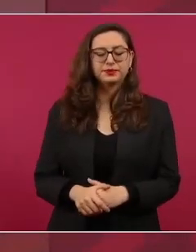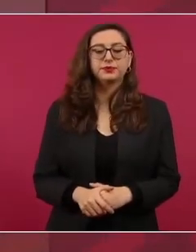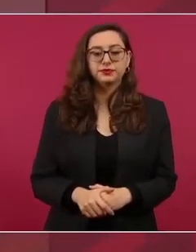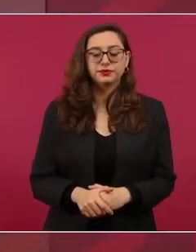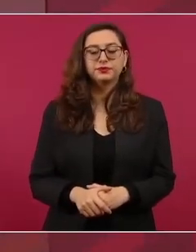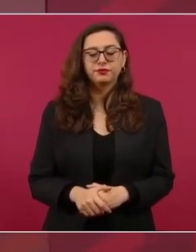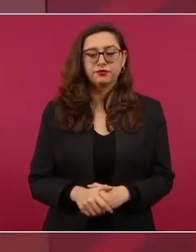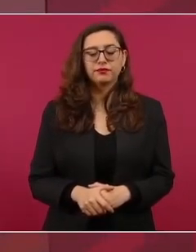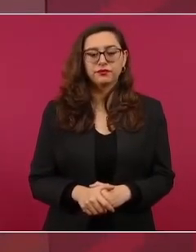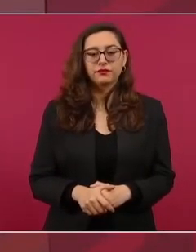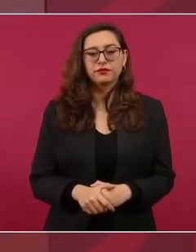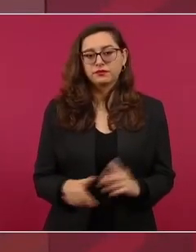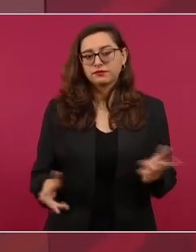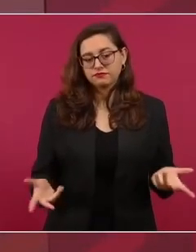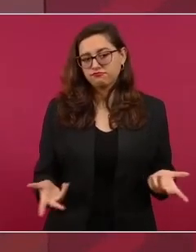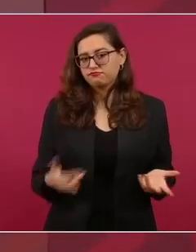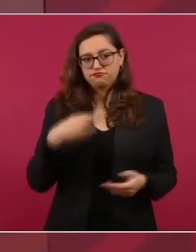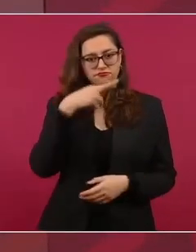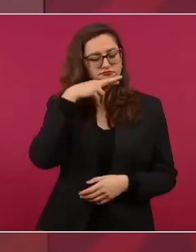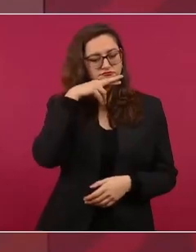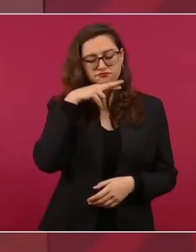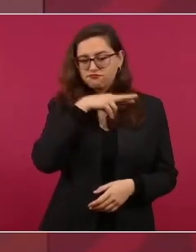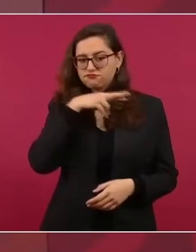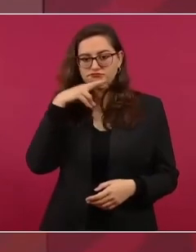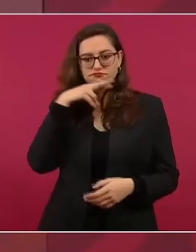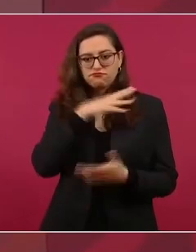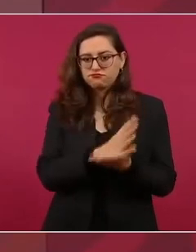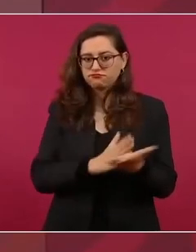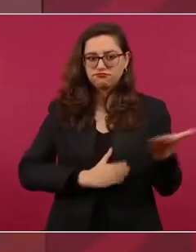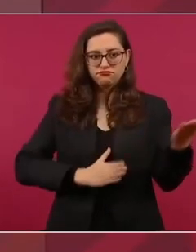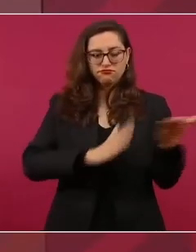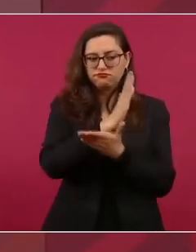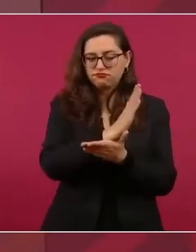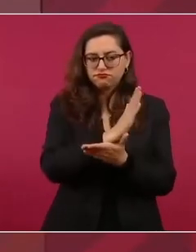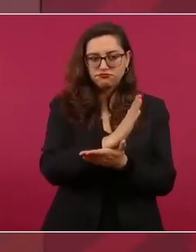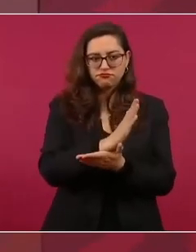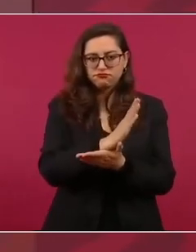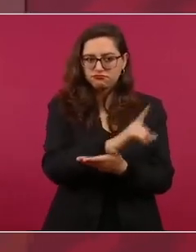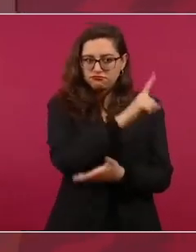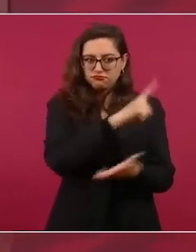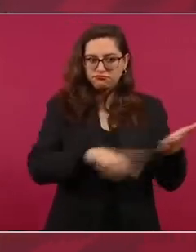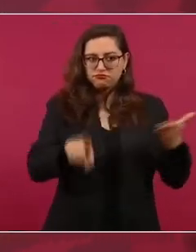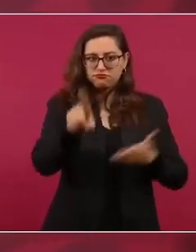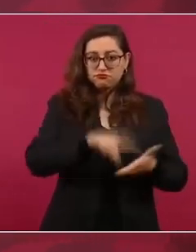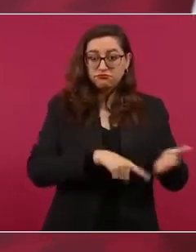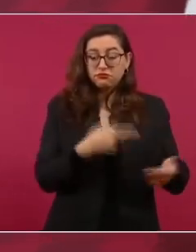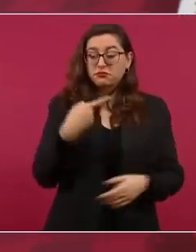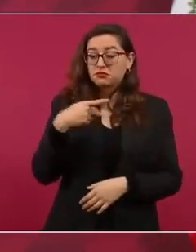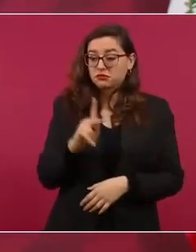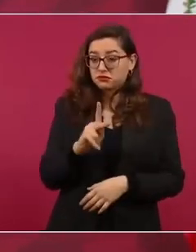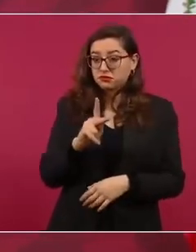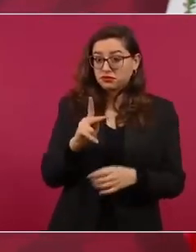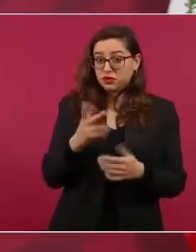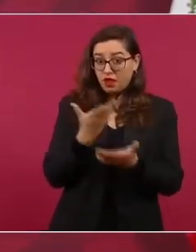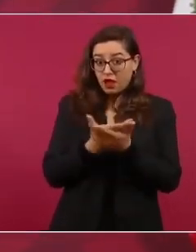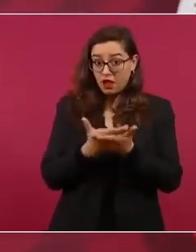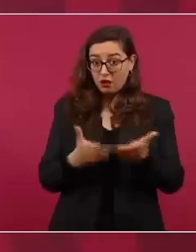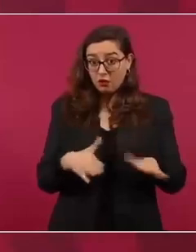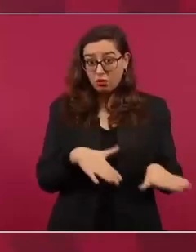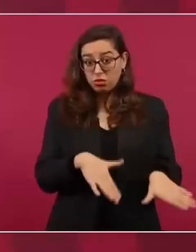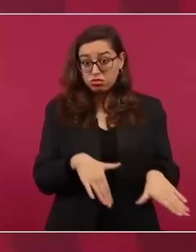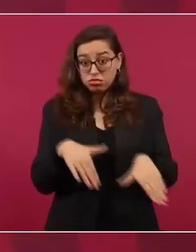y se actuó. Pero no tengo yo información sobre esta empresa,